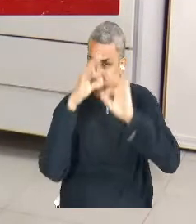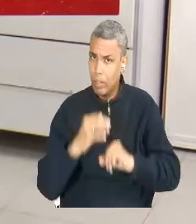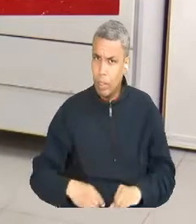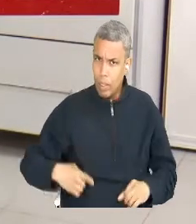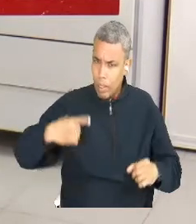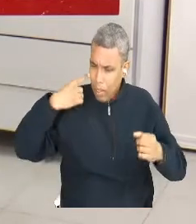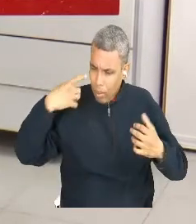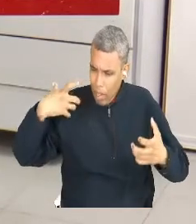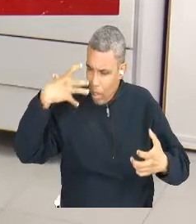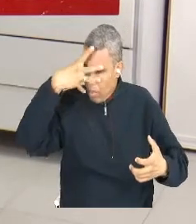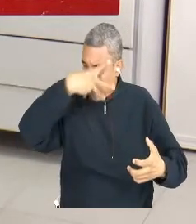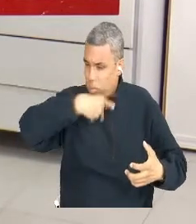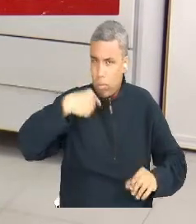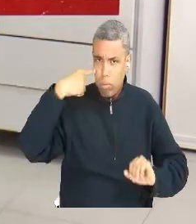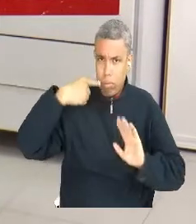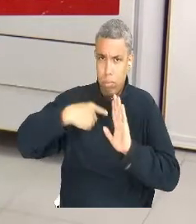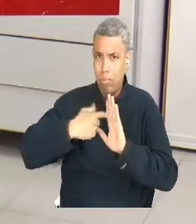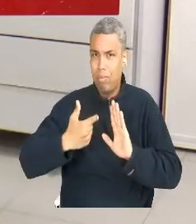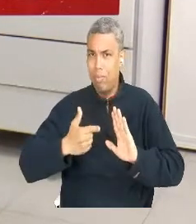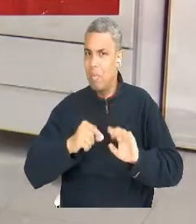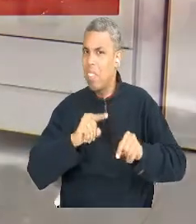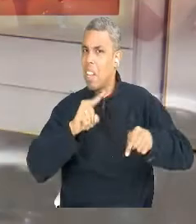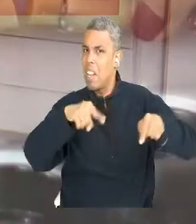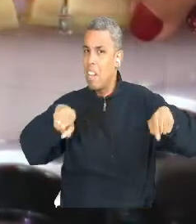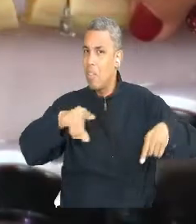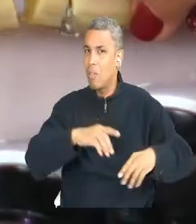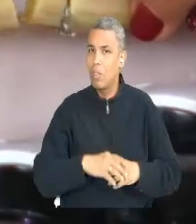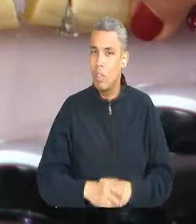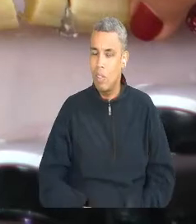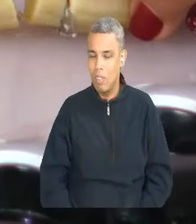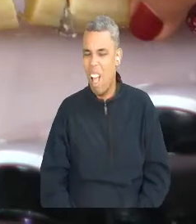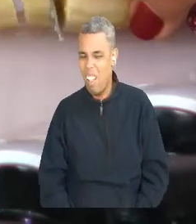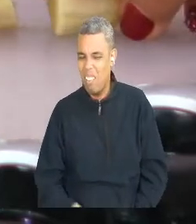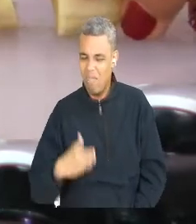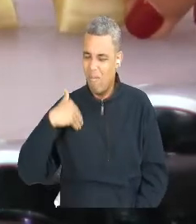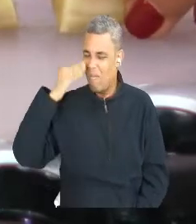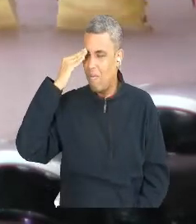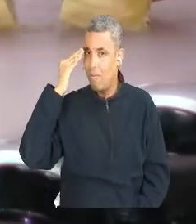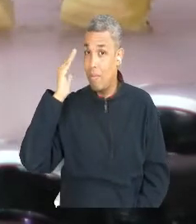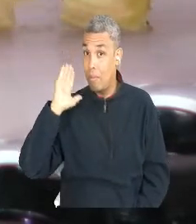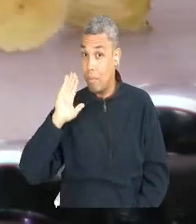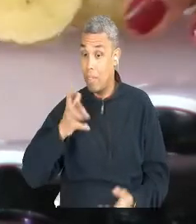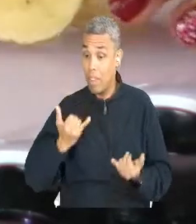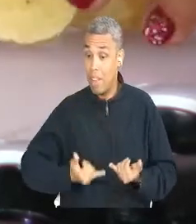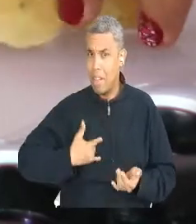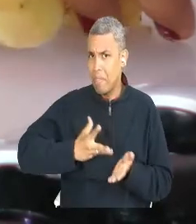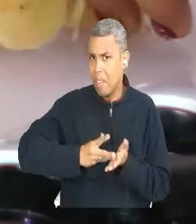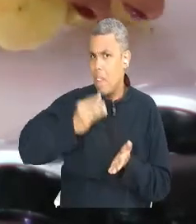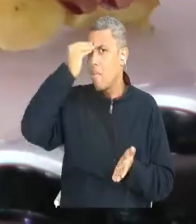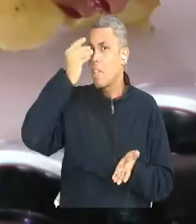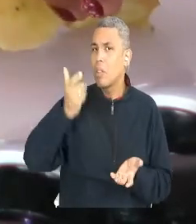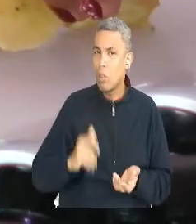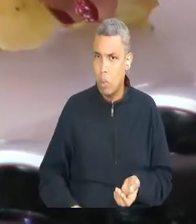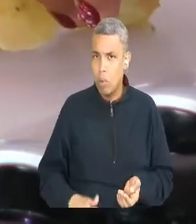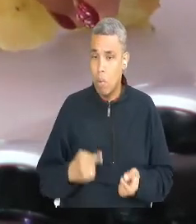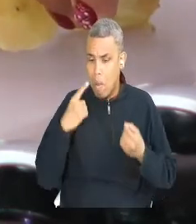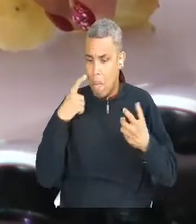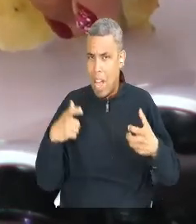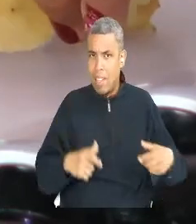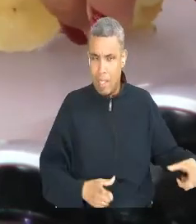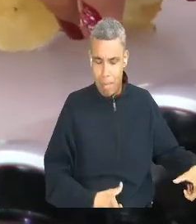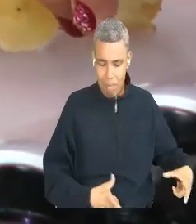casa dirán, no, ya yo me la sabía, ya yo la he hecho en casa, pero usted la sabía decorar como se decoren a pedir de boca, pues bueno, eso es lo interesante para que usted venga